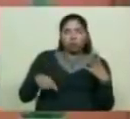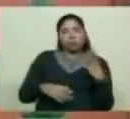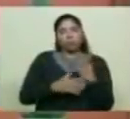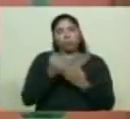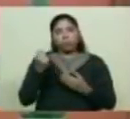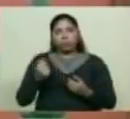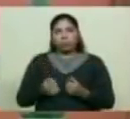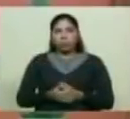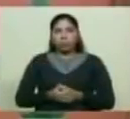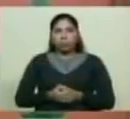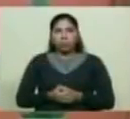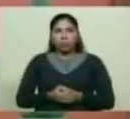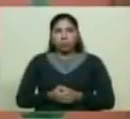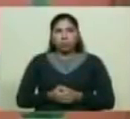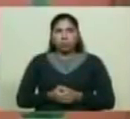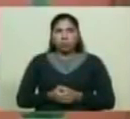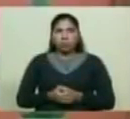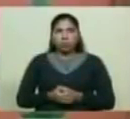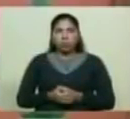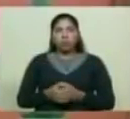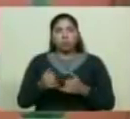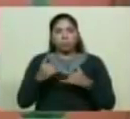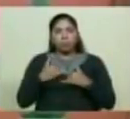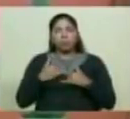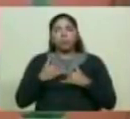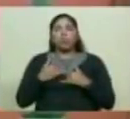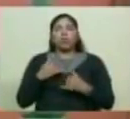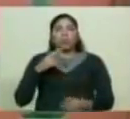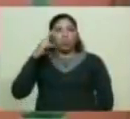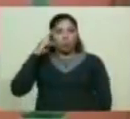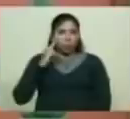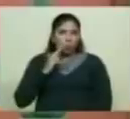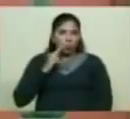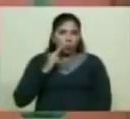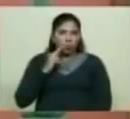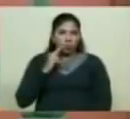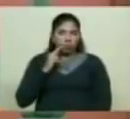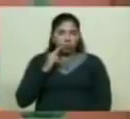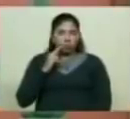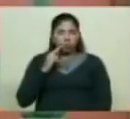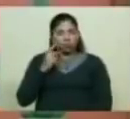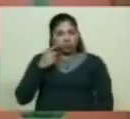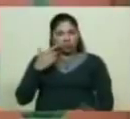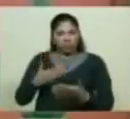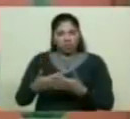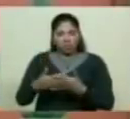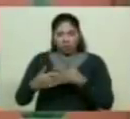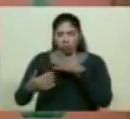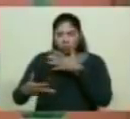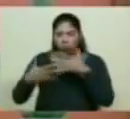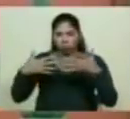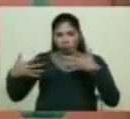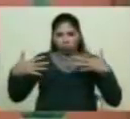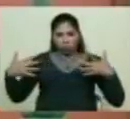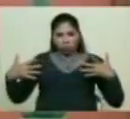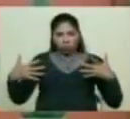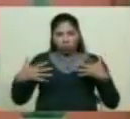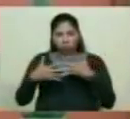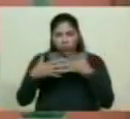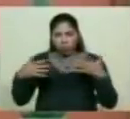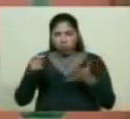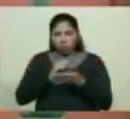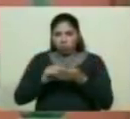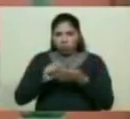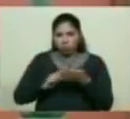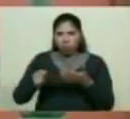constituye la esencia del legado de bolívar plasmado en aquel discurso promus pronunciado hace